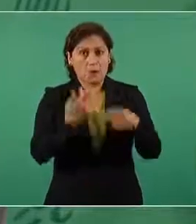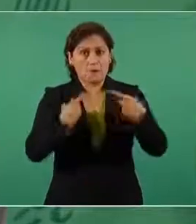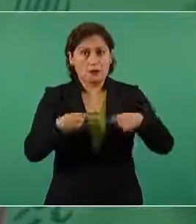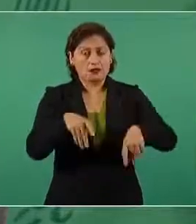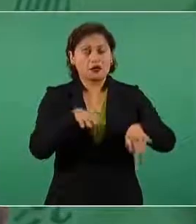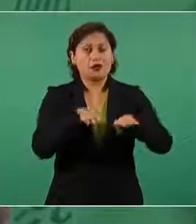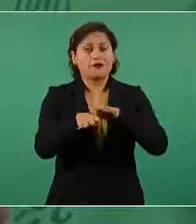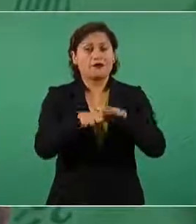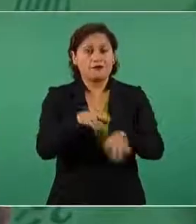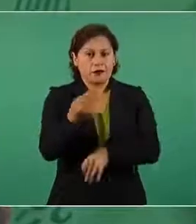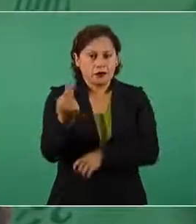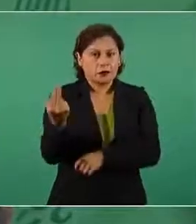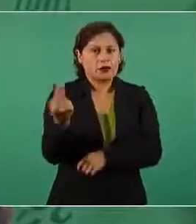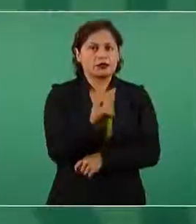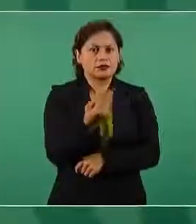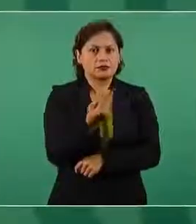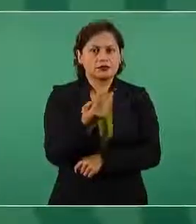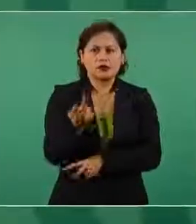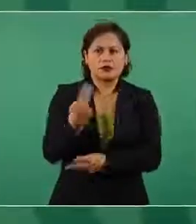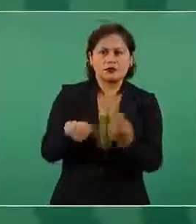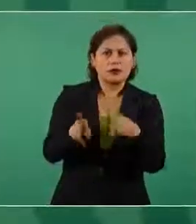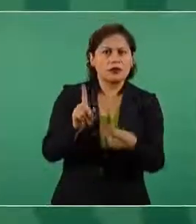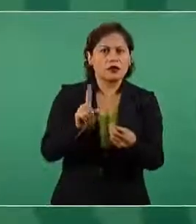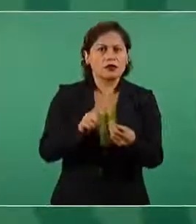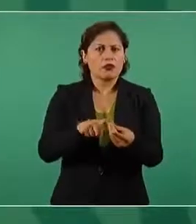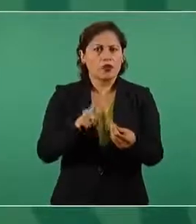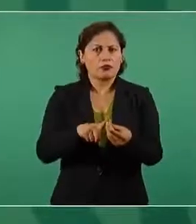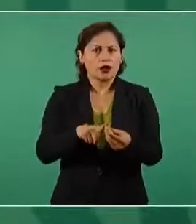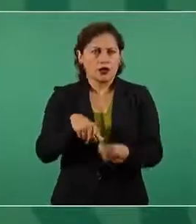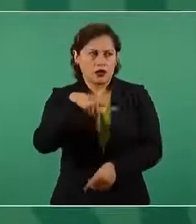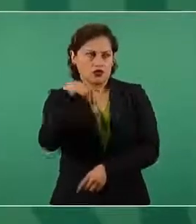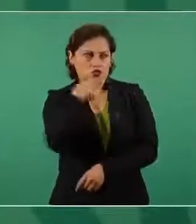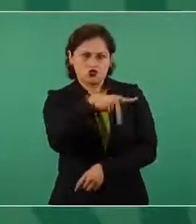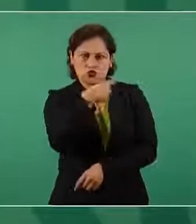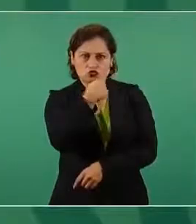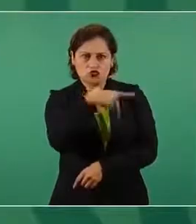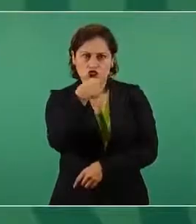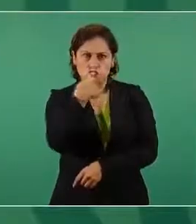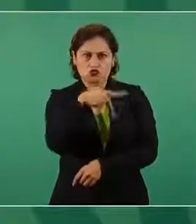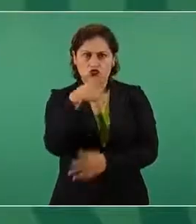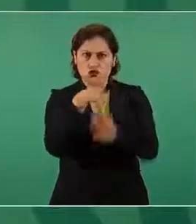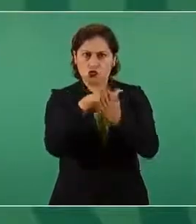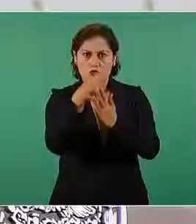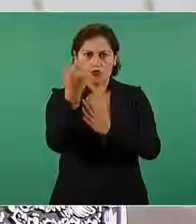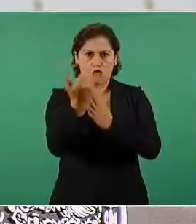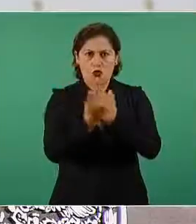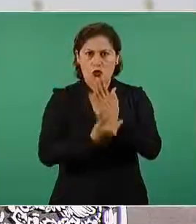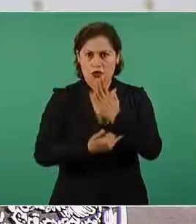para realizar su importante plan de fortalecimiento